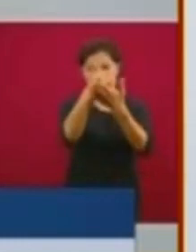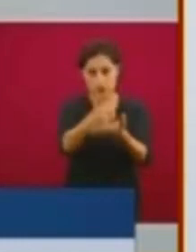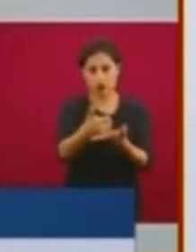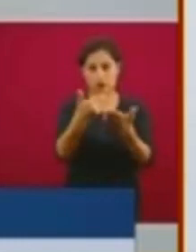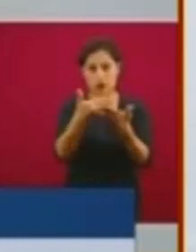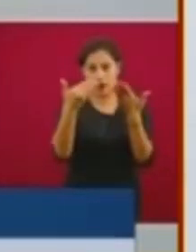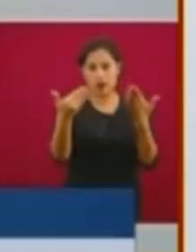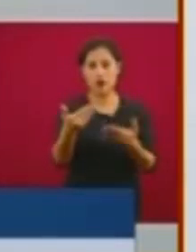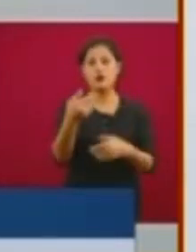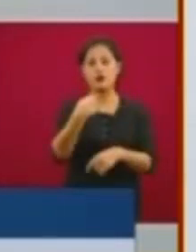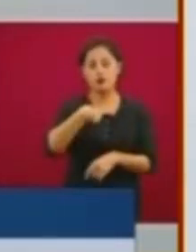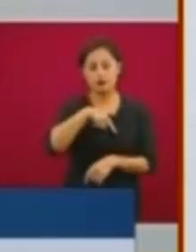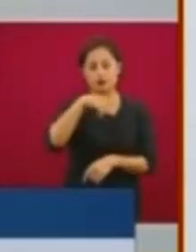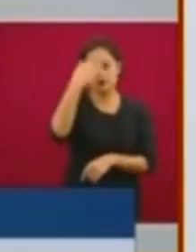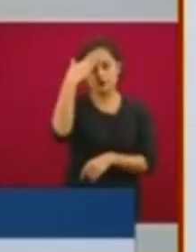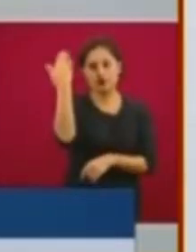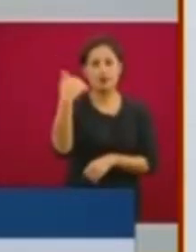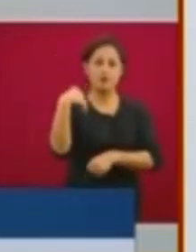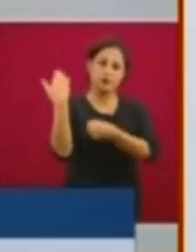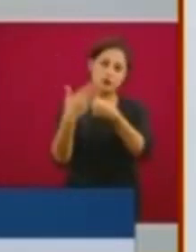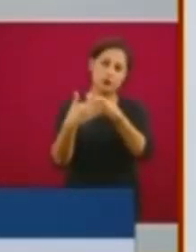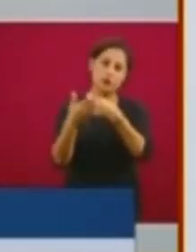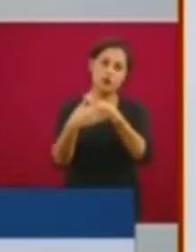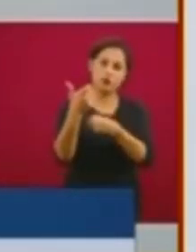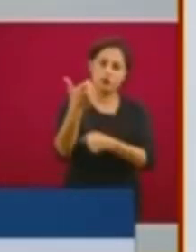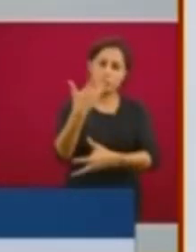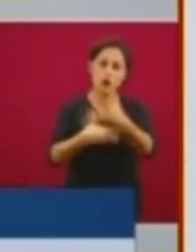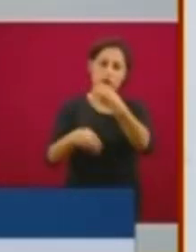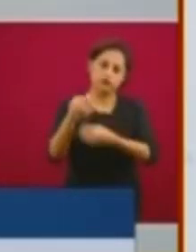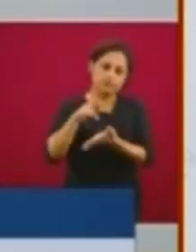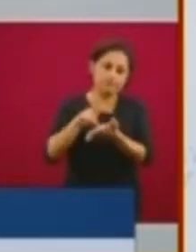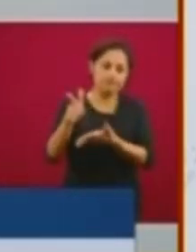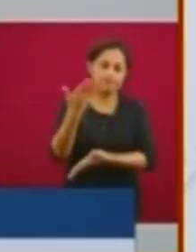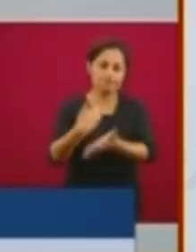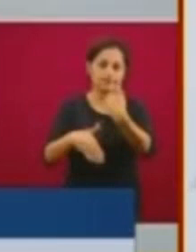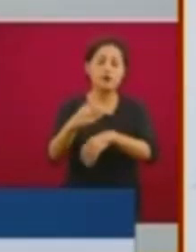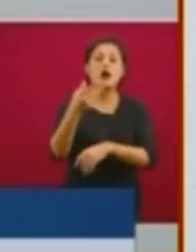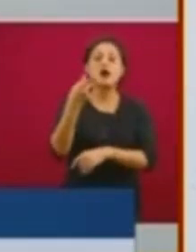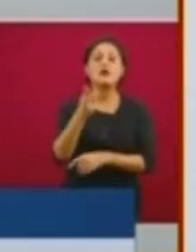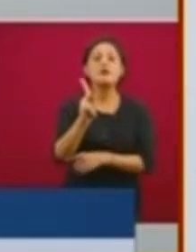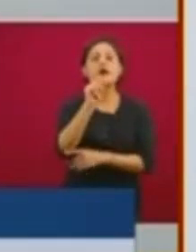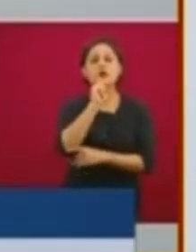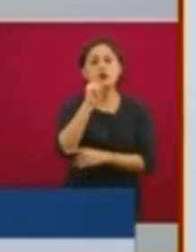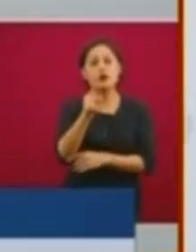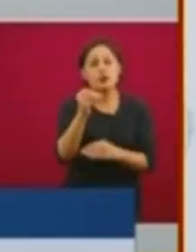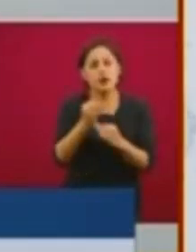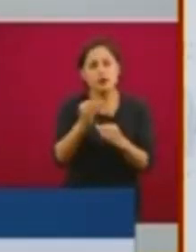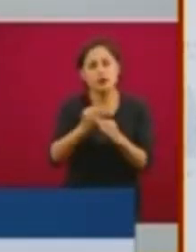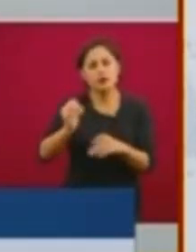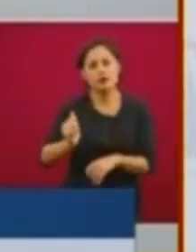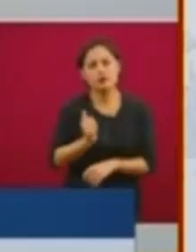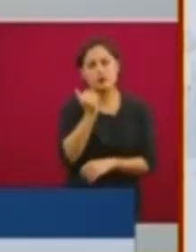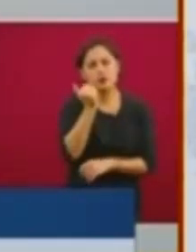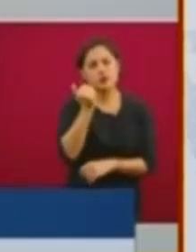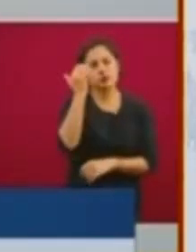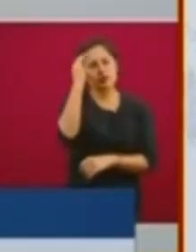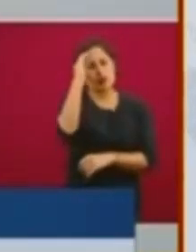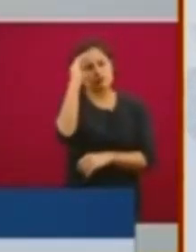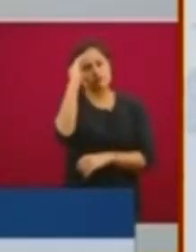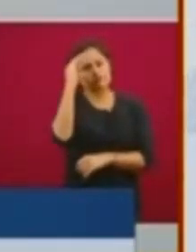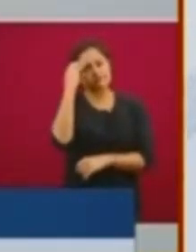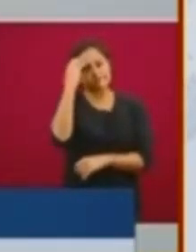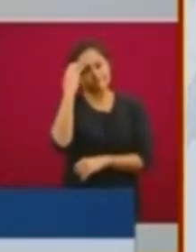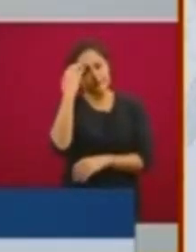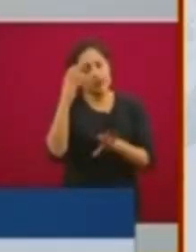muchas de ellas concentradas en la zona centro, sur, suroeste del país, algunas también en la región norte del país. Entonces ya estamos,